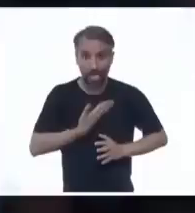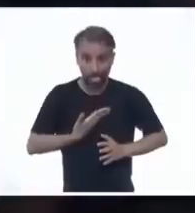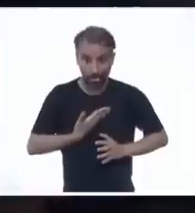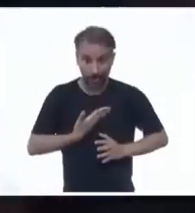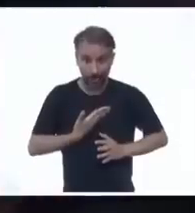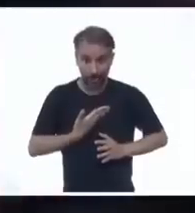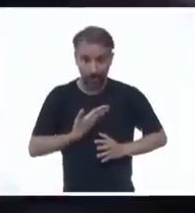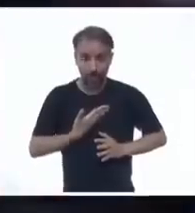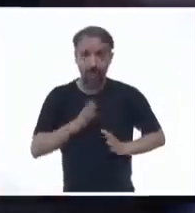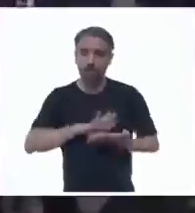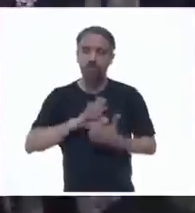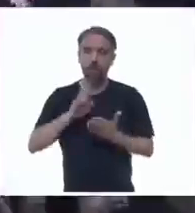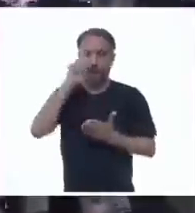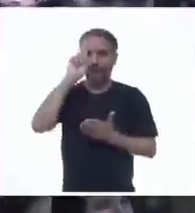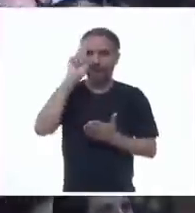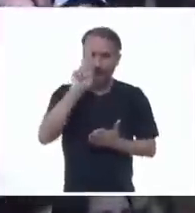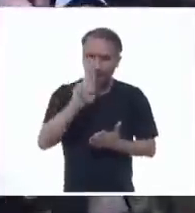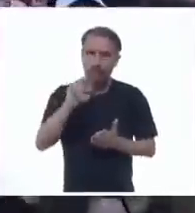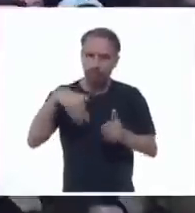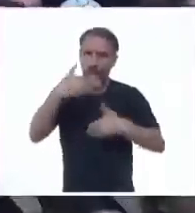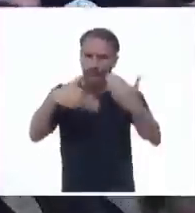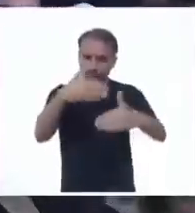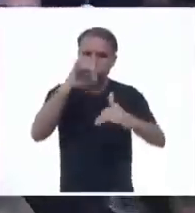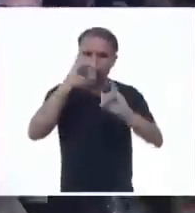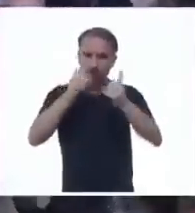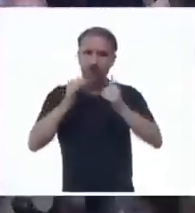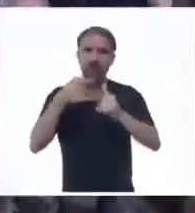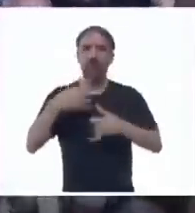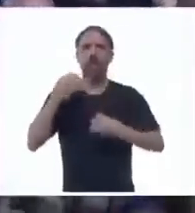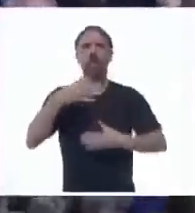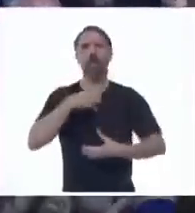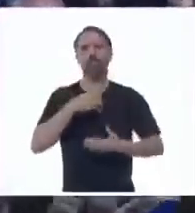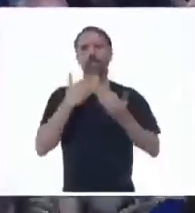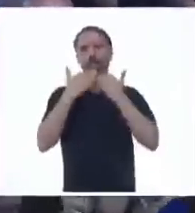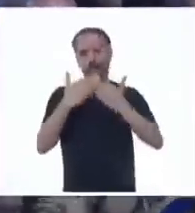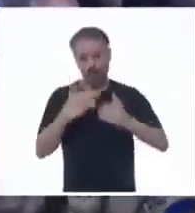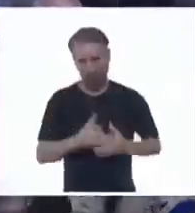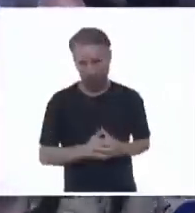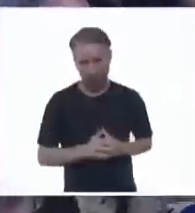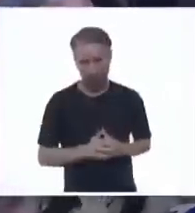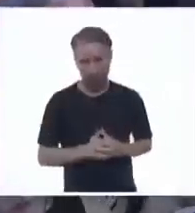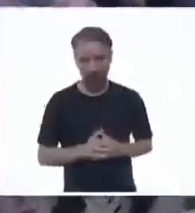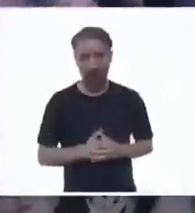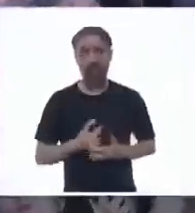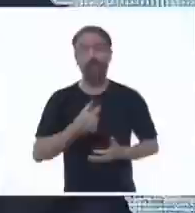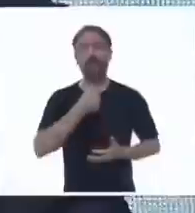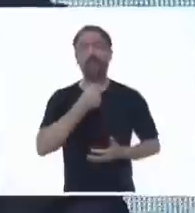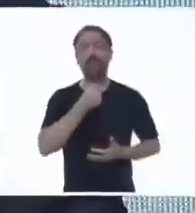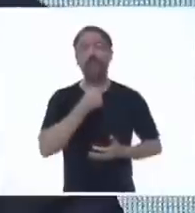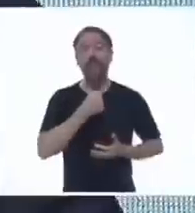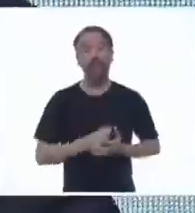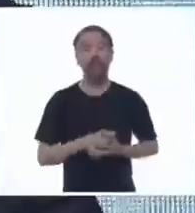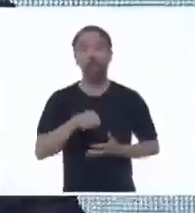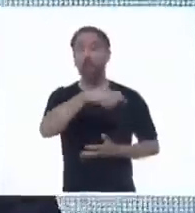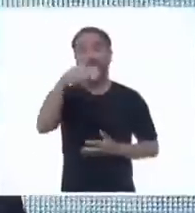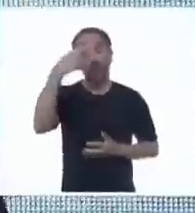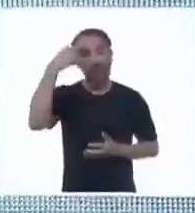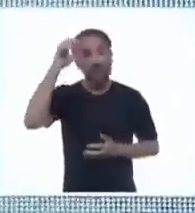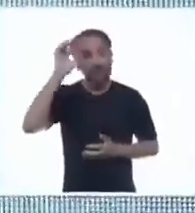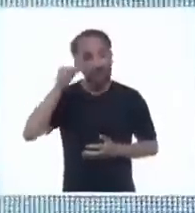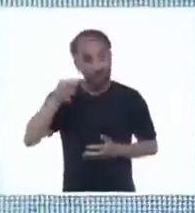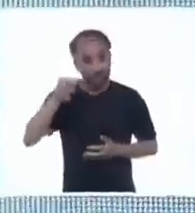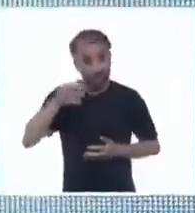que honra su mandato y esa confianza. Quiero que sepan